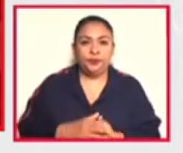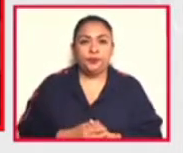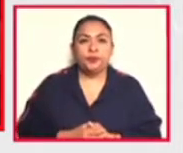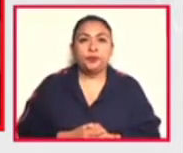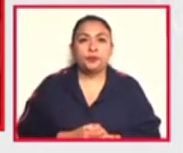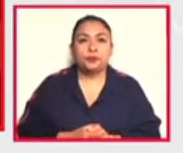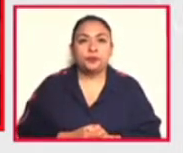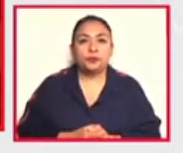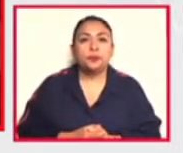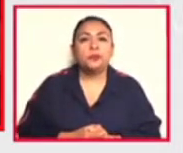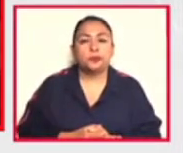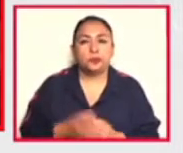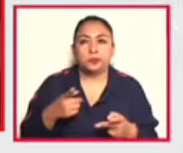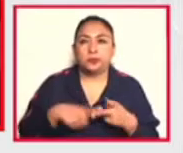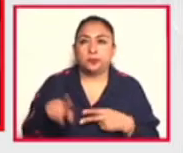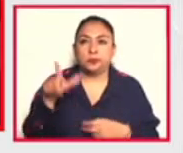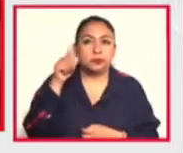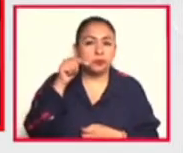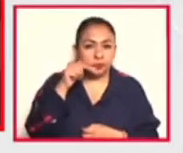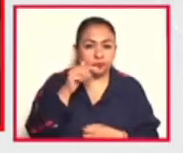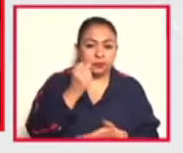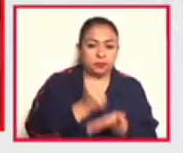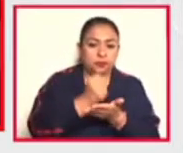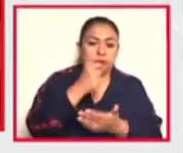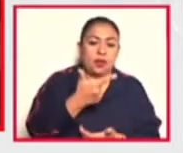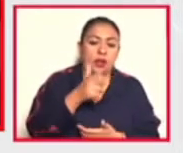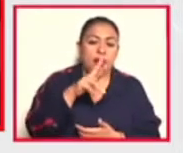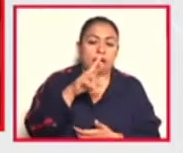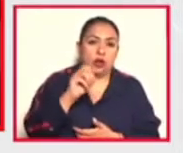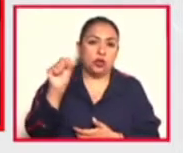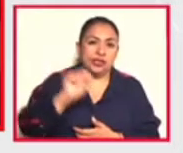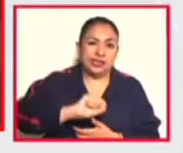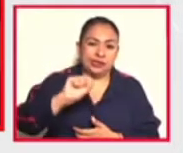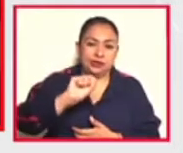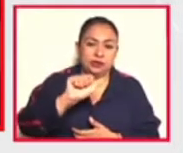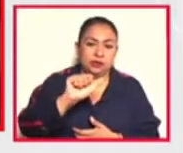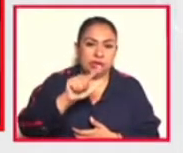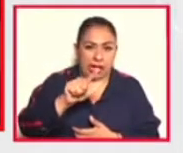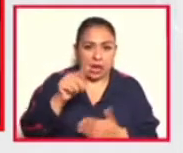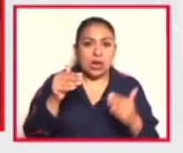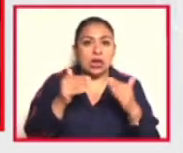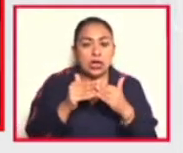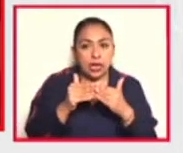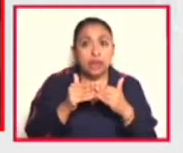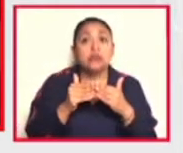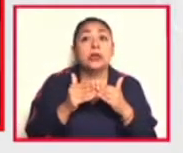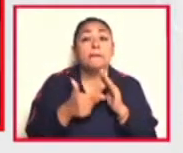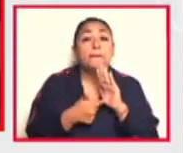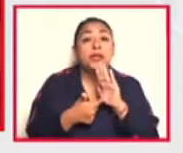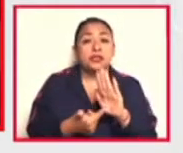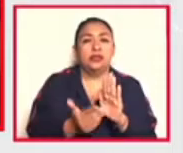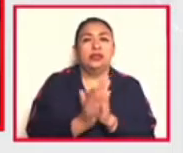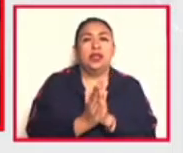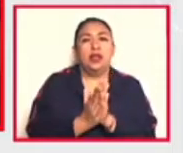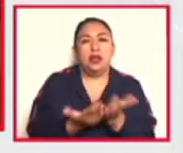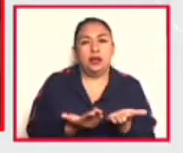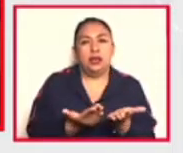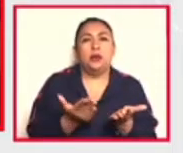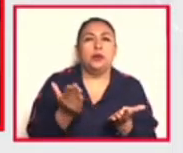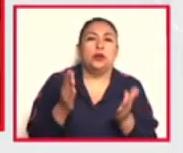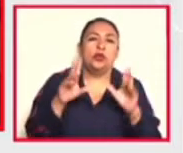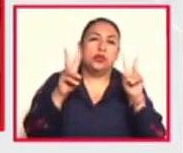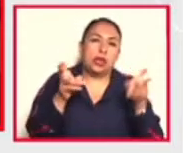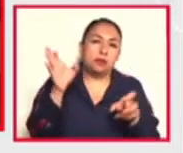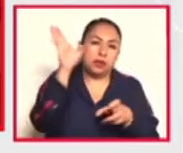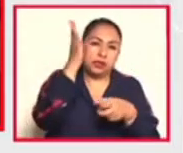A partir de mañana, la editorial Grano de Sal, que es una casa que presenta libros de ciencias sociales, de